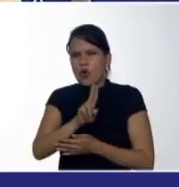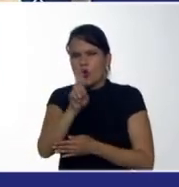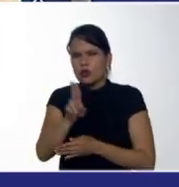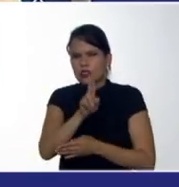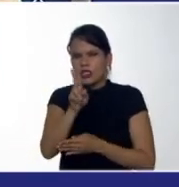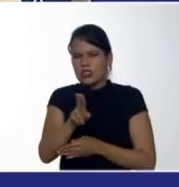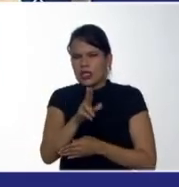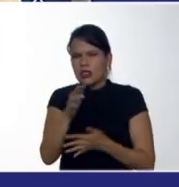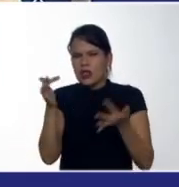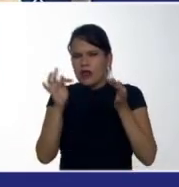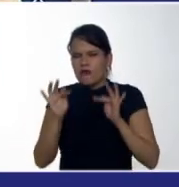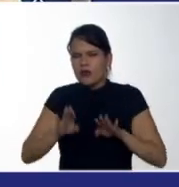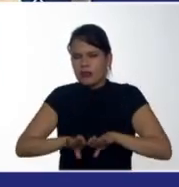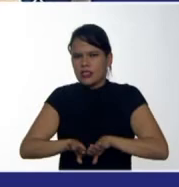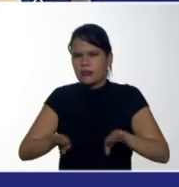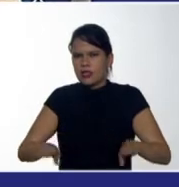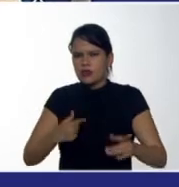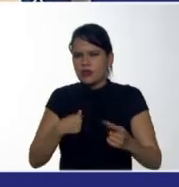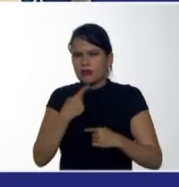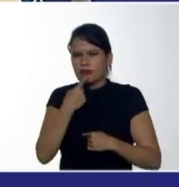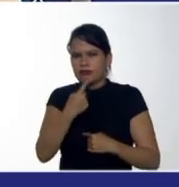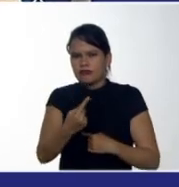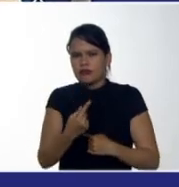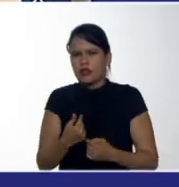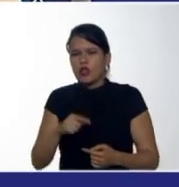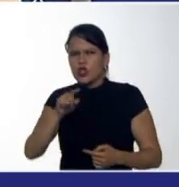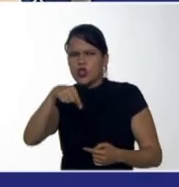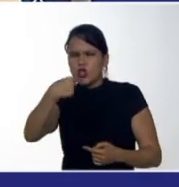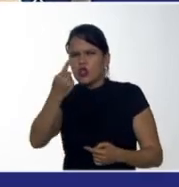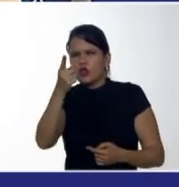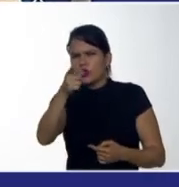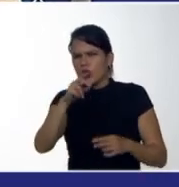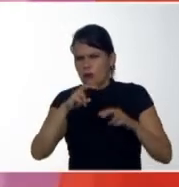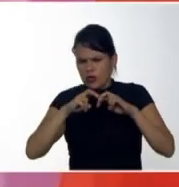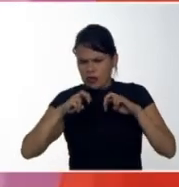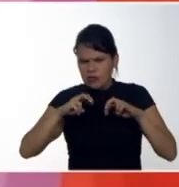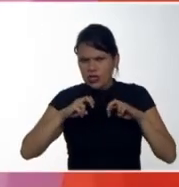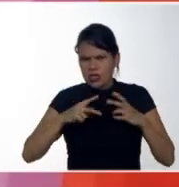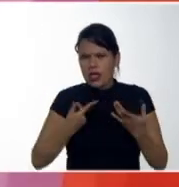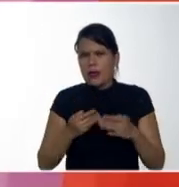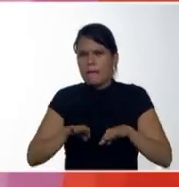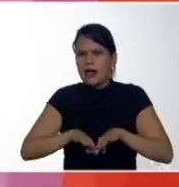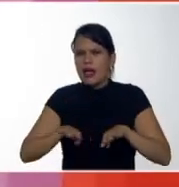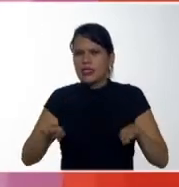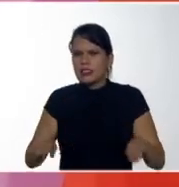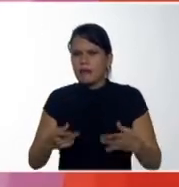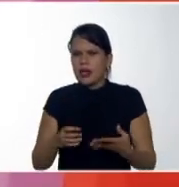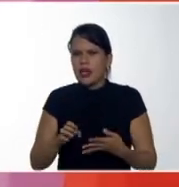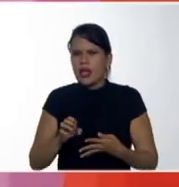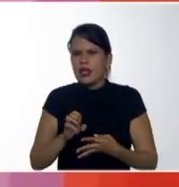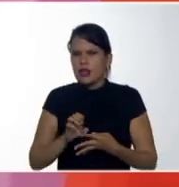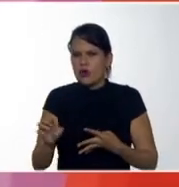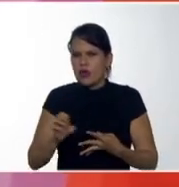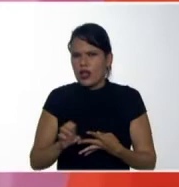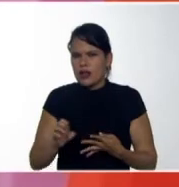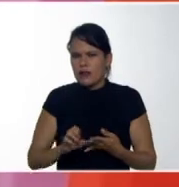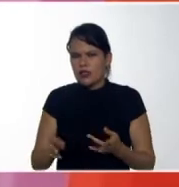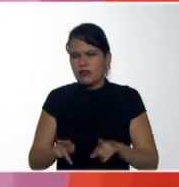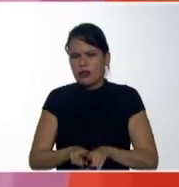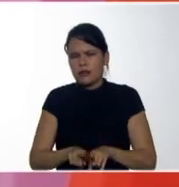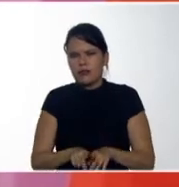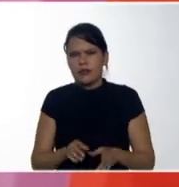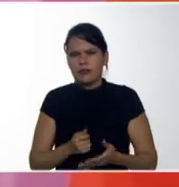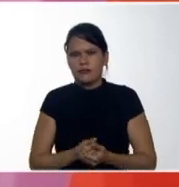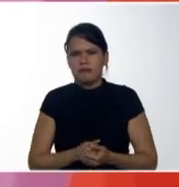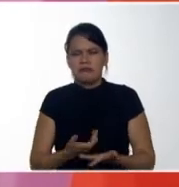métodos de separación que hemos dado y algunos que ustedes pueden investigar, van a separar los componentes de la misma.